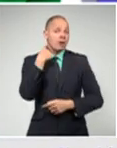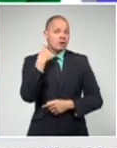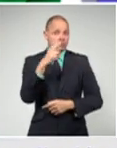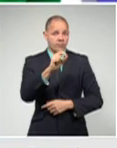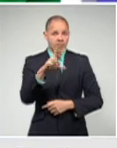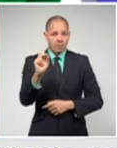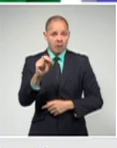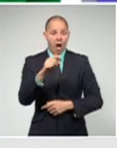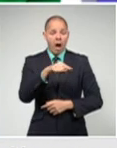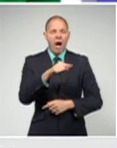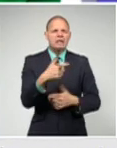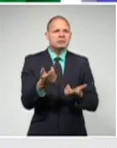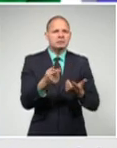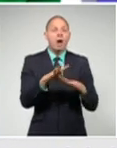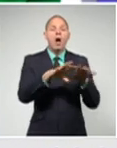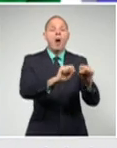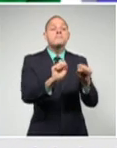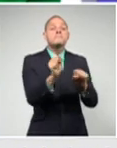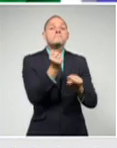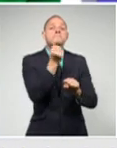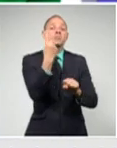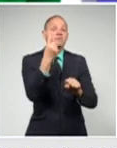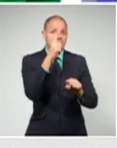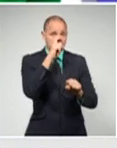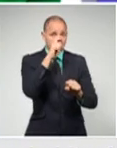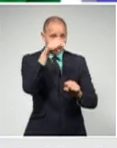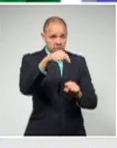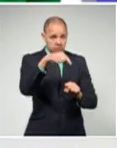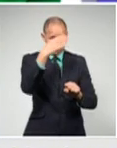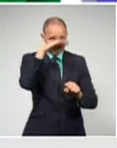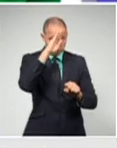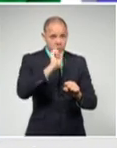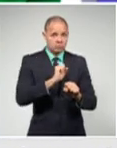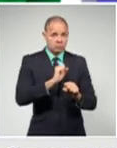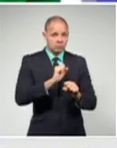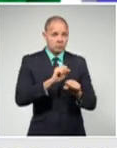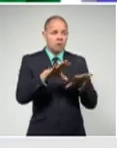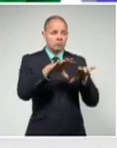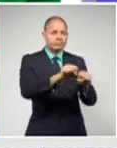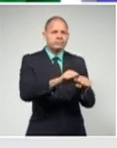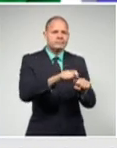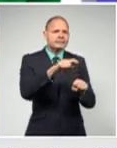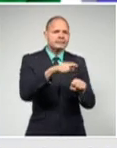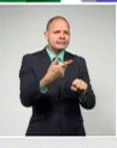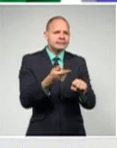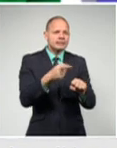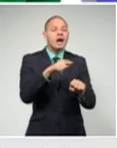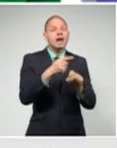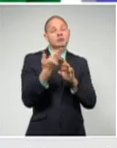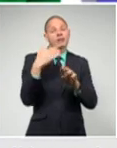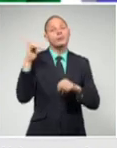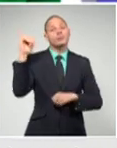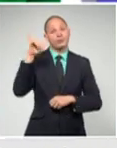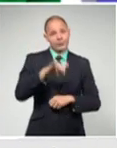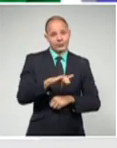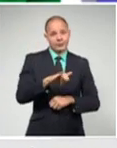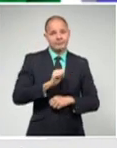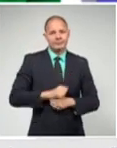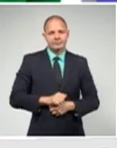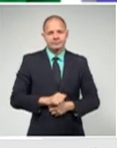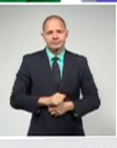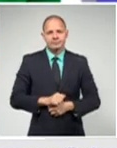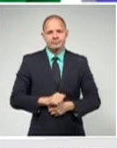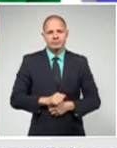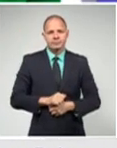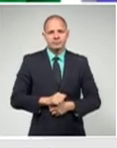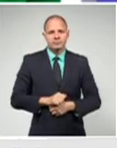diagnosticó el primer niño en Cuba, que fue además un paciente importado en aquel momento,